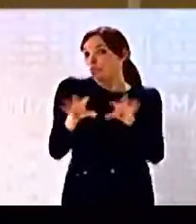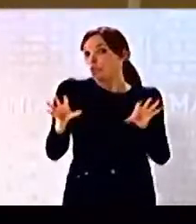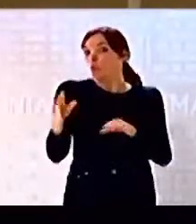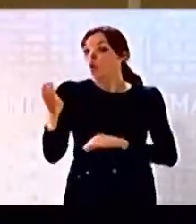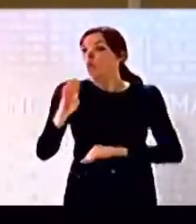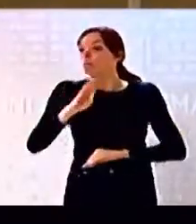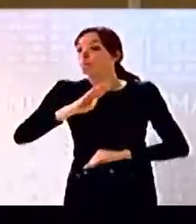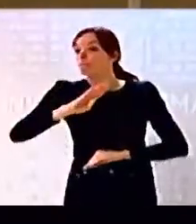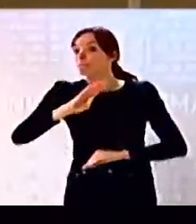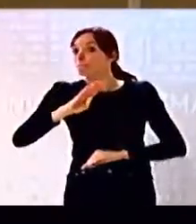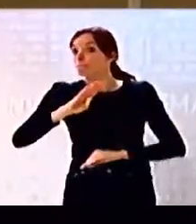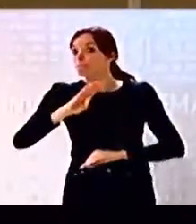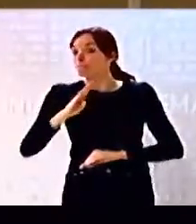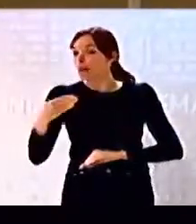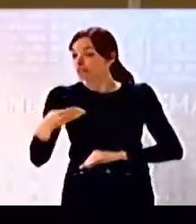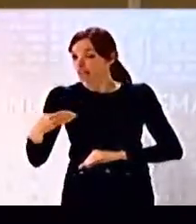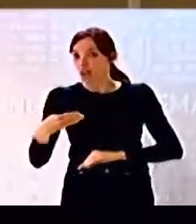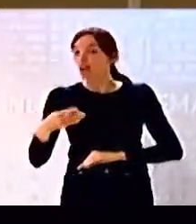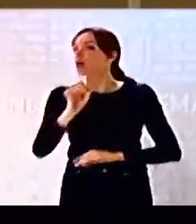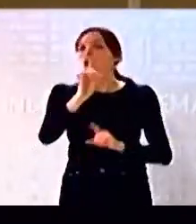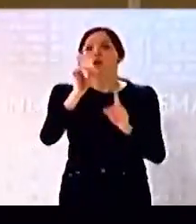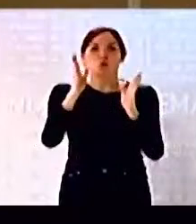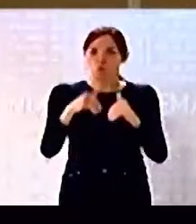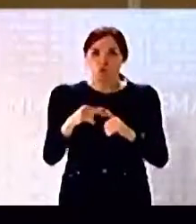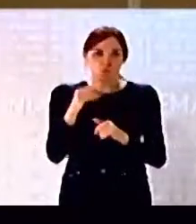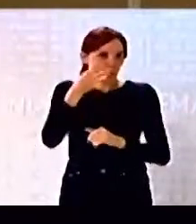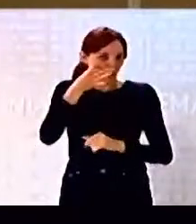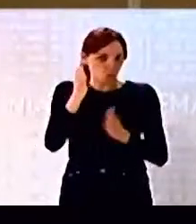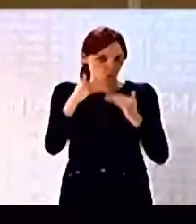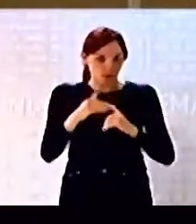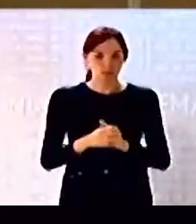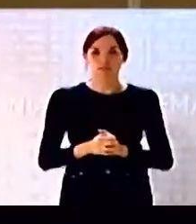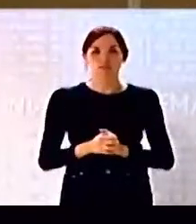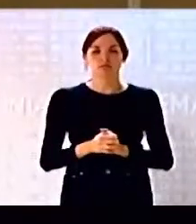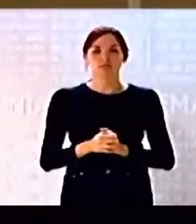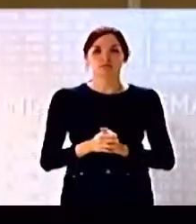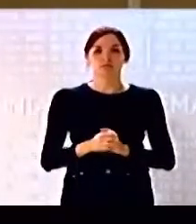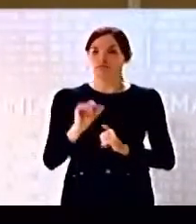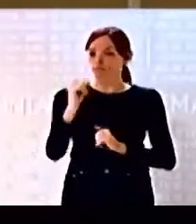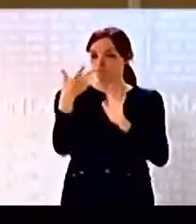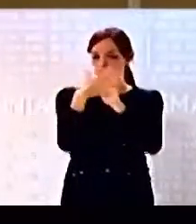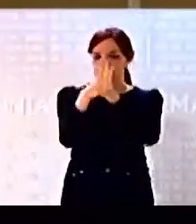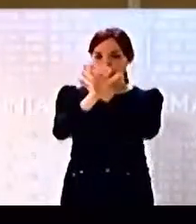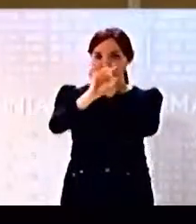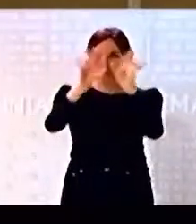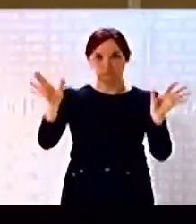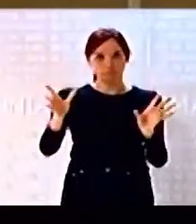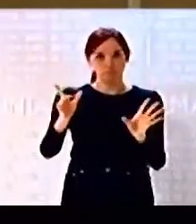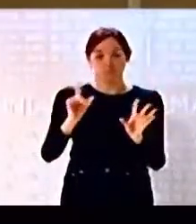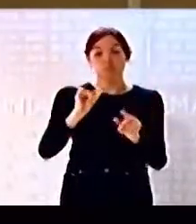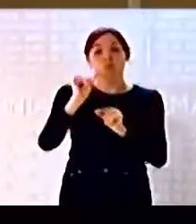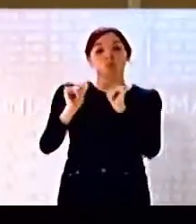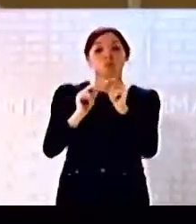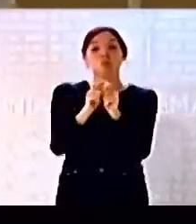brote, ¿vale? Eso es lo primero que quiero aclarar. No es brote.